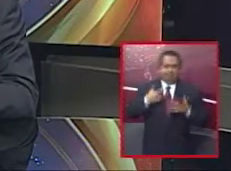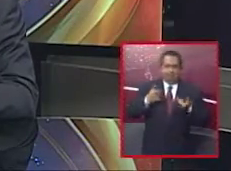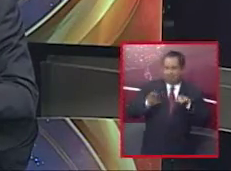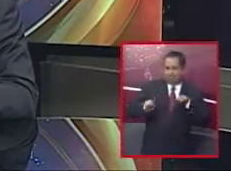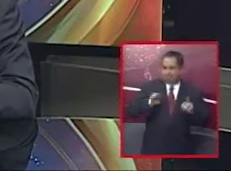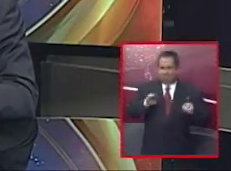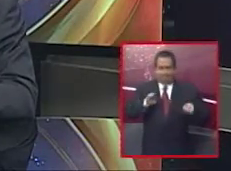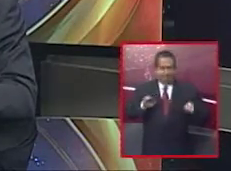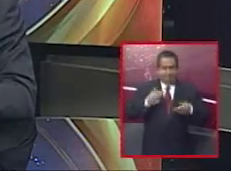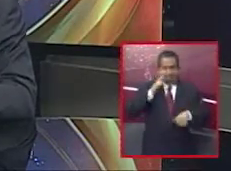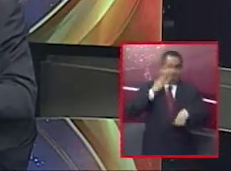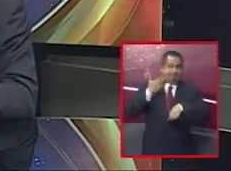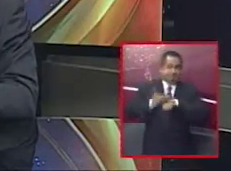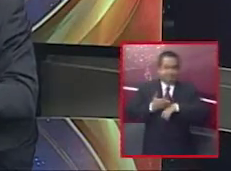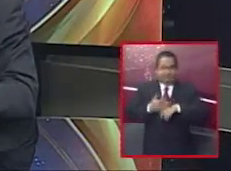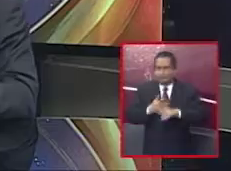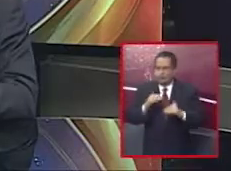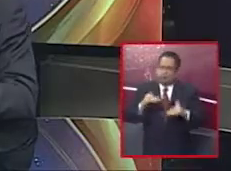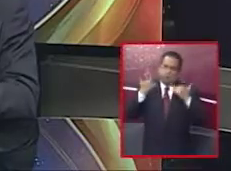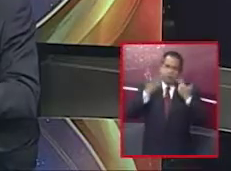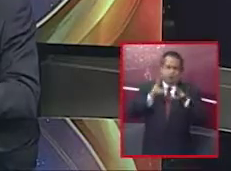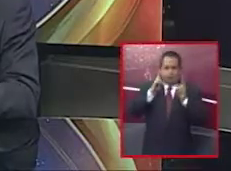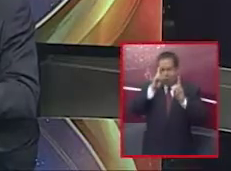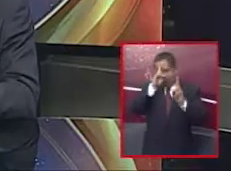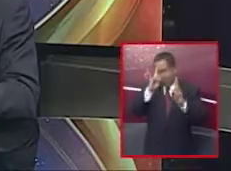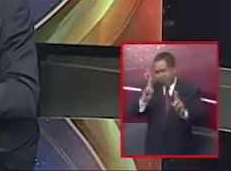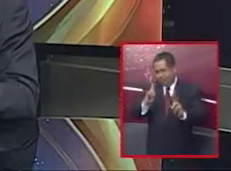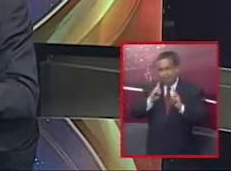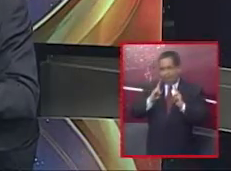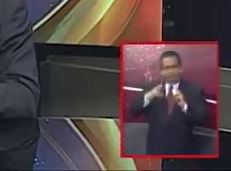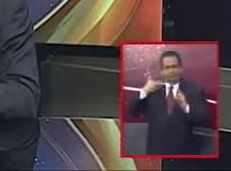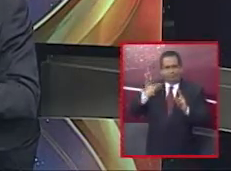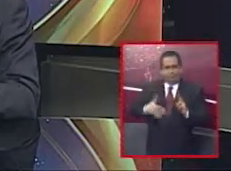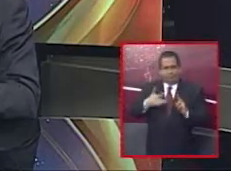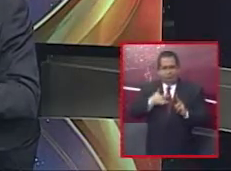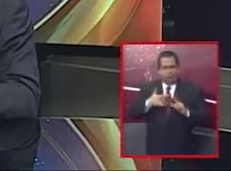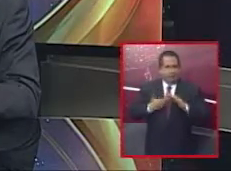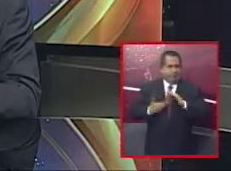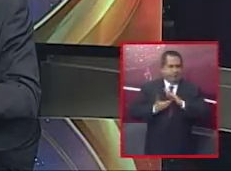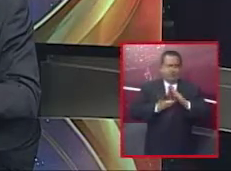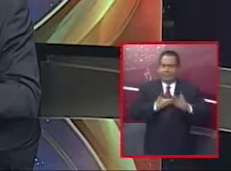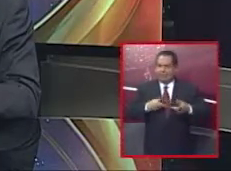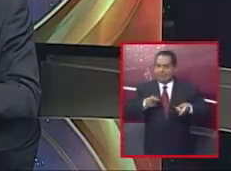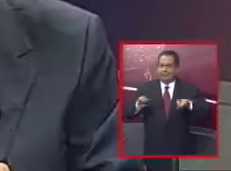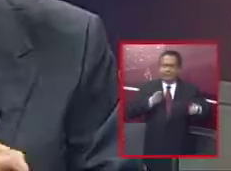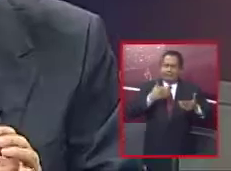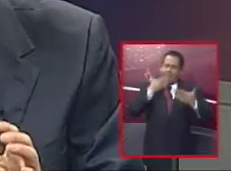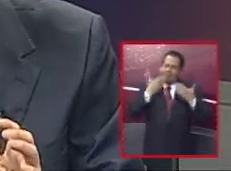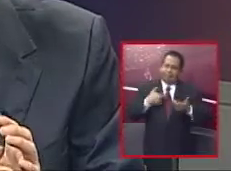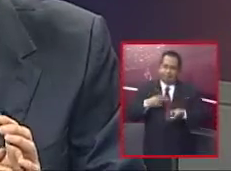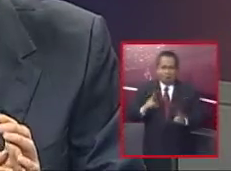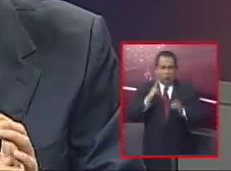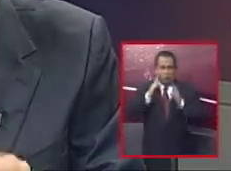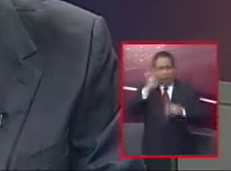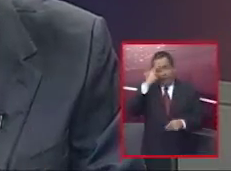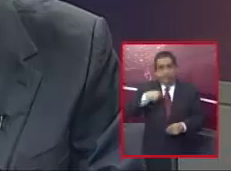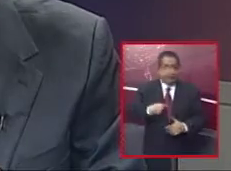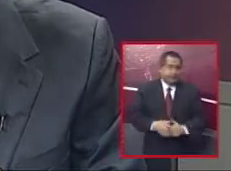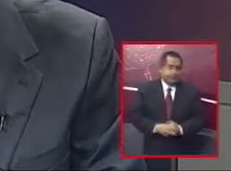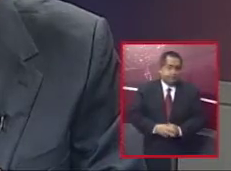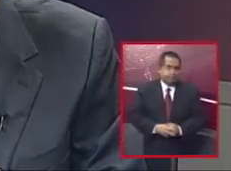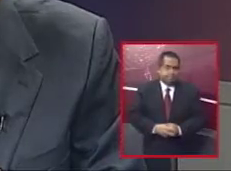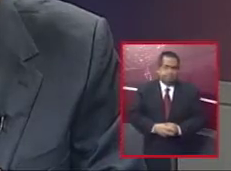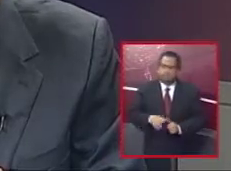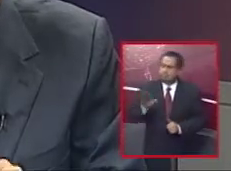la responsabilidad y el altísimo honor, Lachmann, de presidir estas sesiones, ¿no? Estamos llegando,